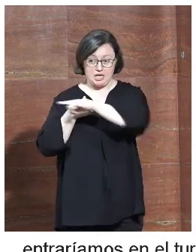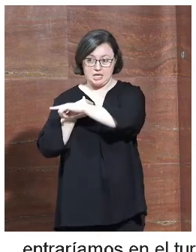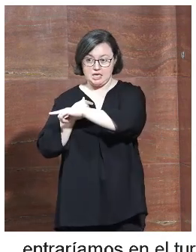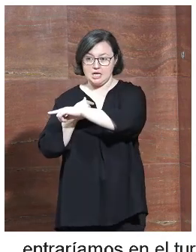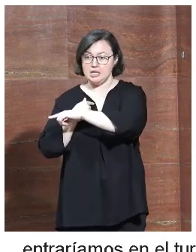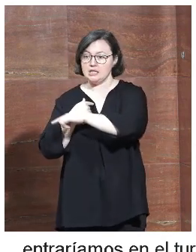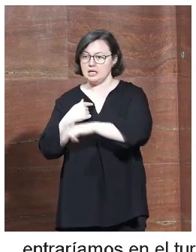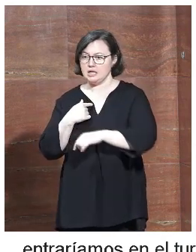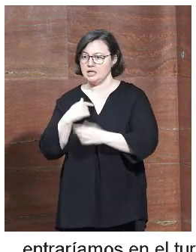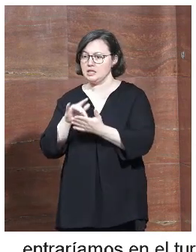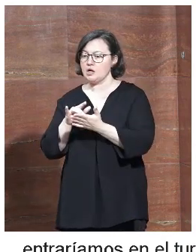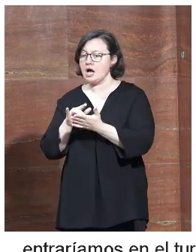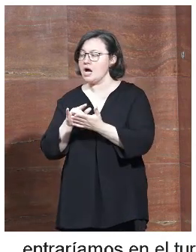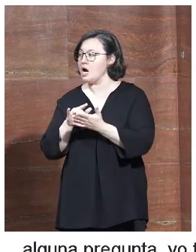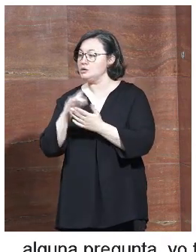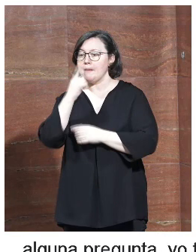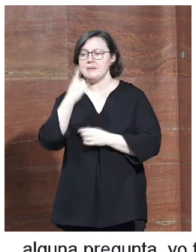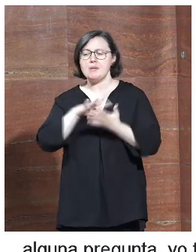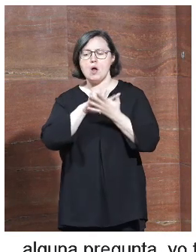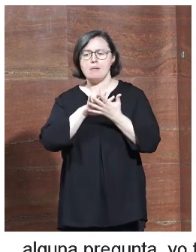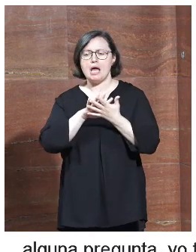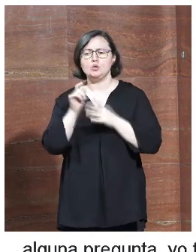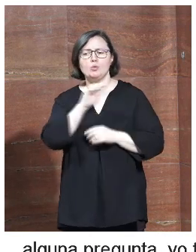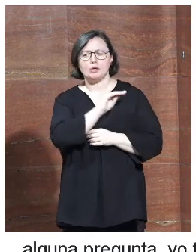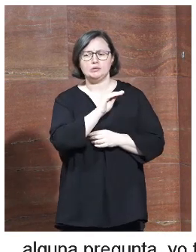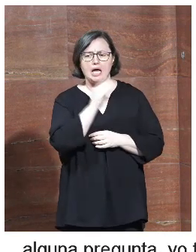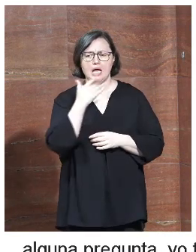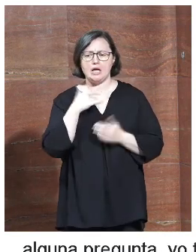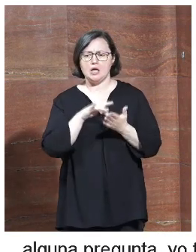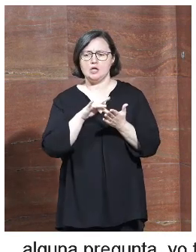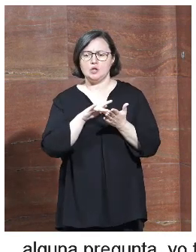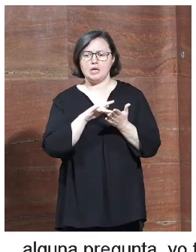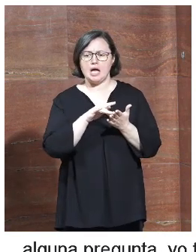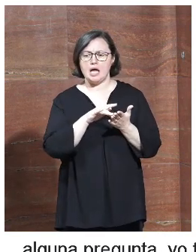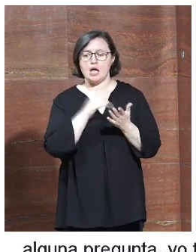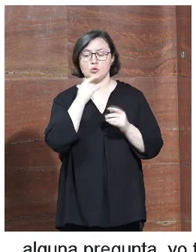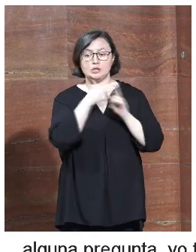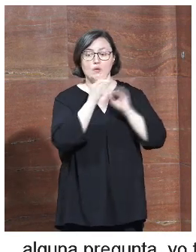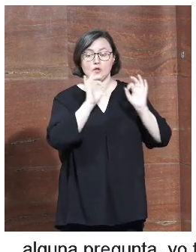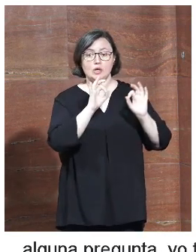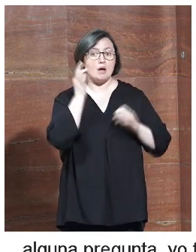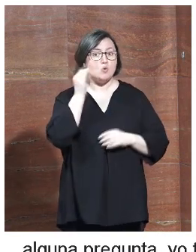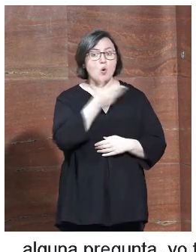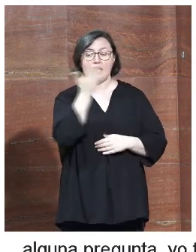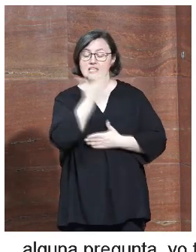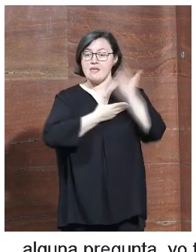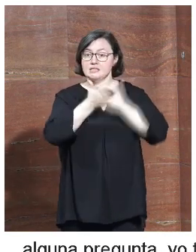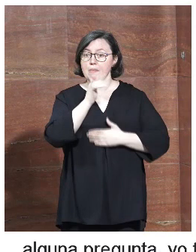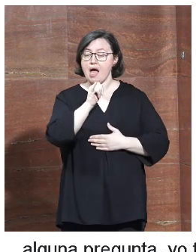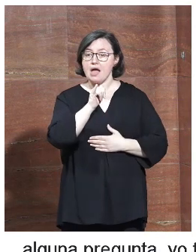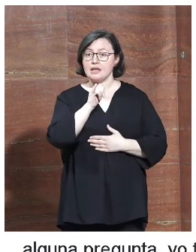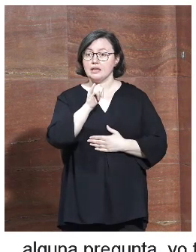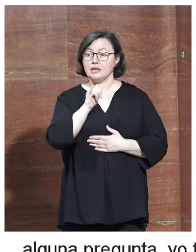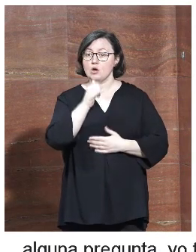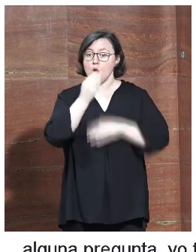favor. La primera es, como has nombrado que hay casos en los que hay mujeres con discapacidad